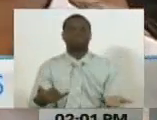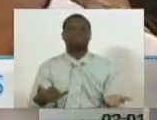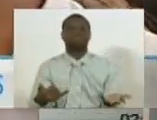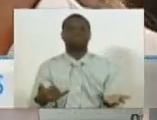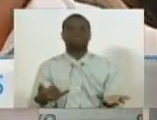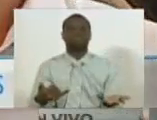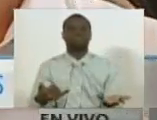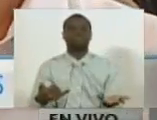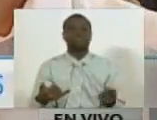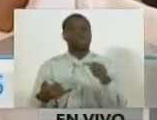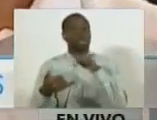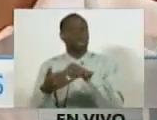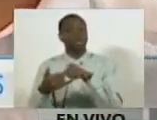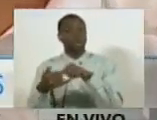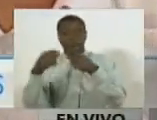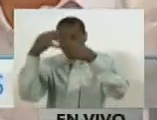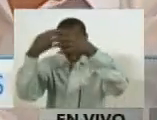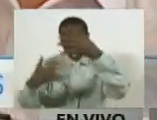Para bien,